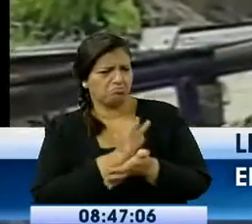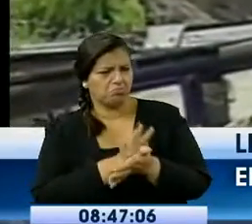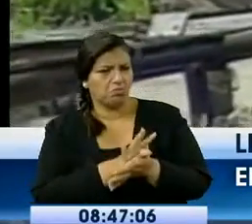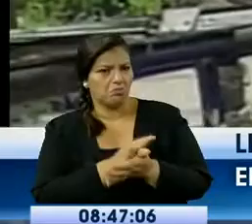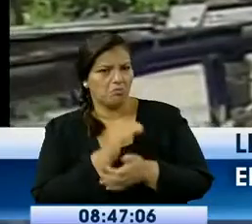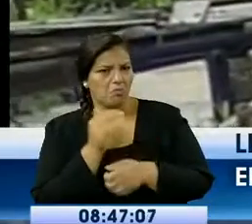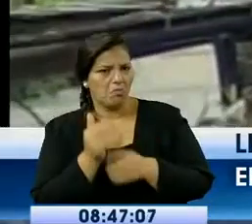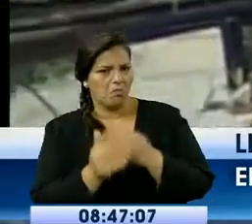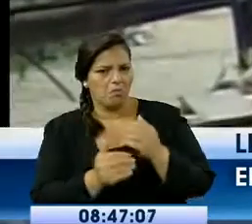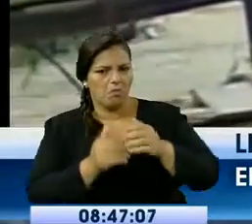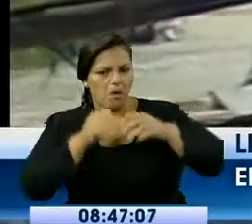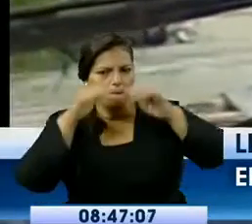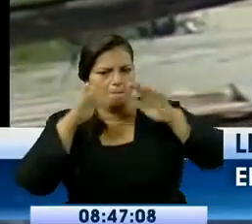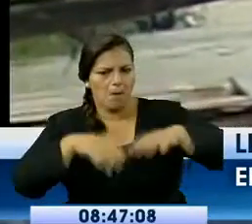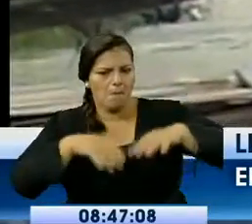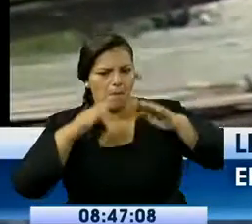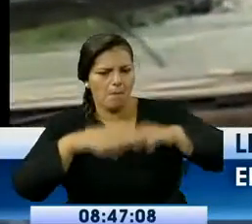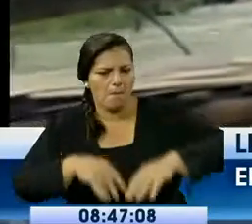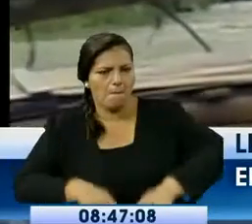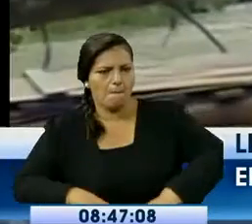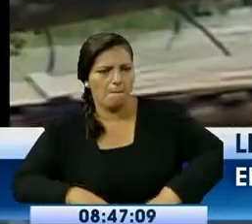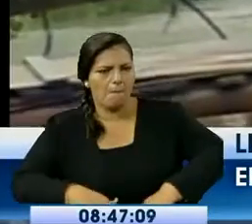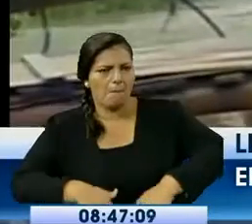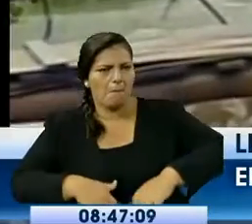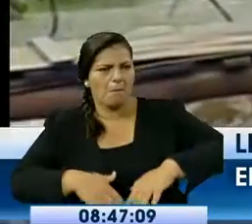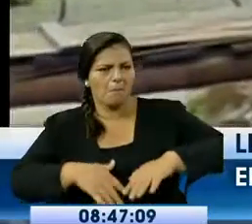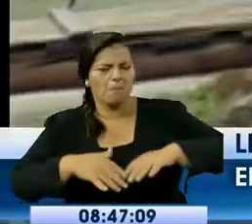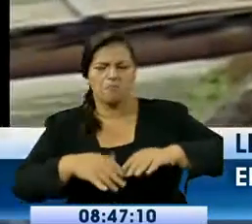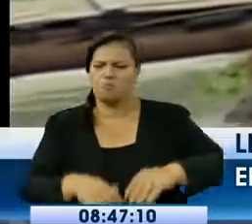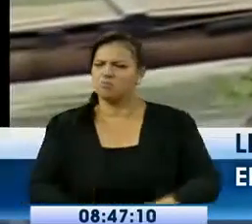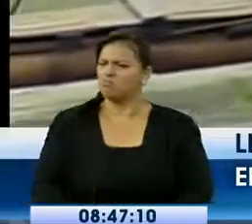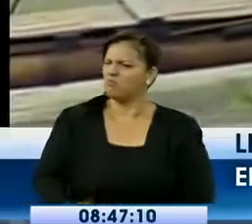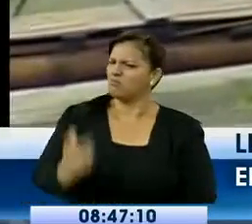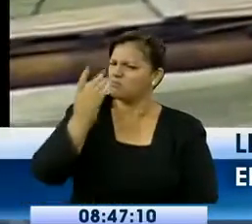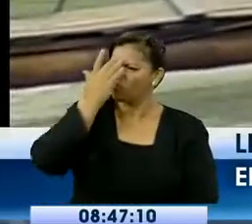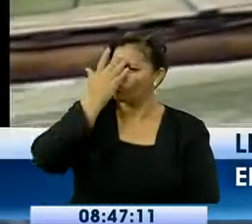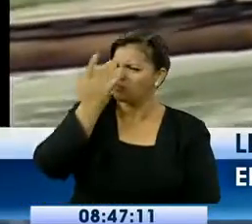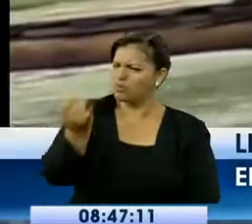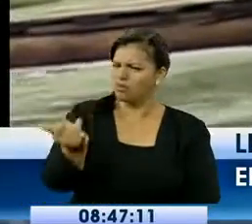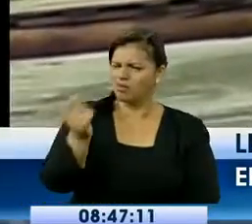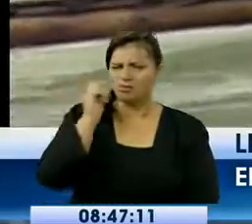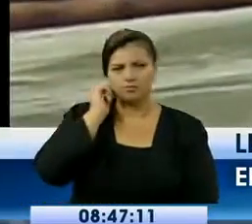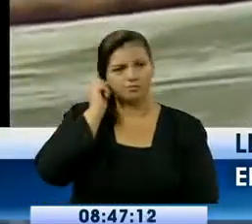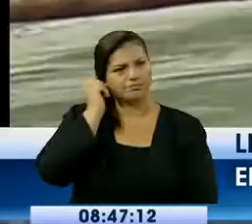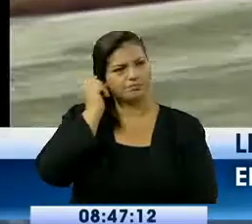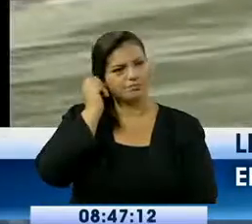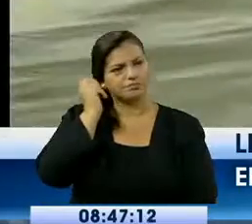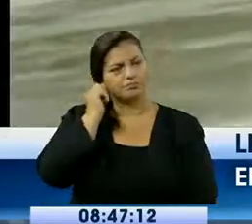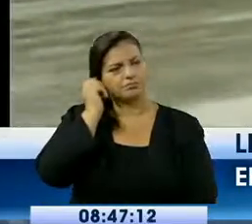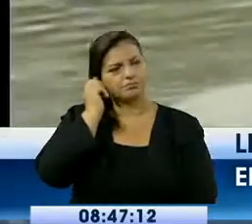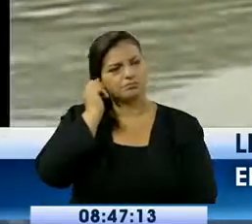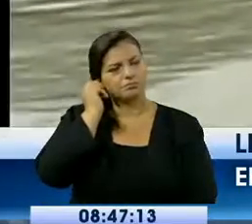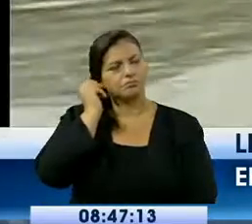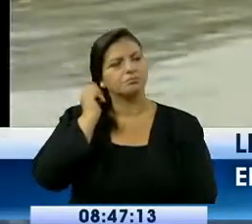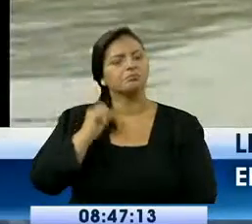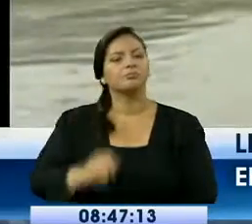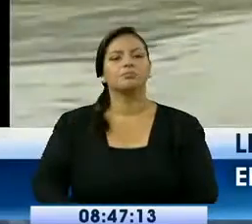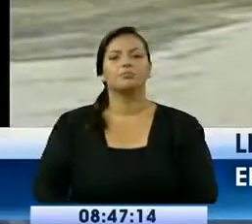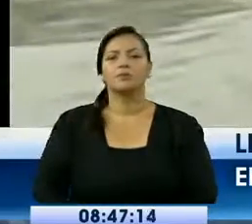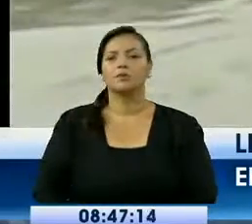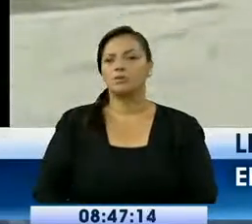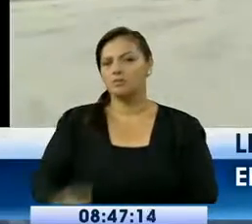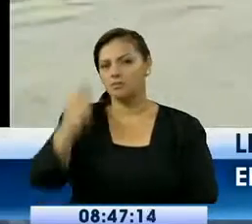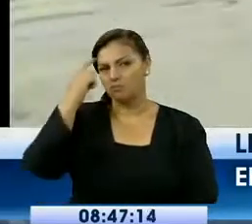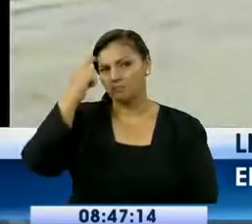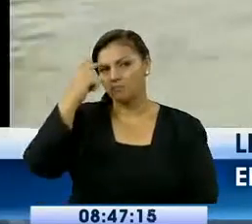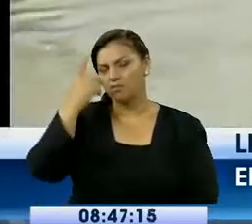años para acá, tenemos este problema para... Mi estimado amigo, ¿qué pasa? De pronto, Dios no lo permita, alguna persona se enferma acá en este sector, ¿cómo salen ustedes?